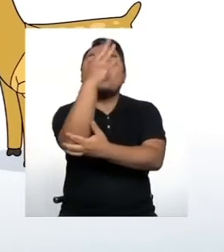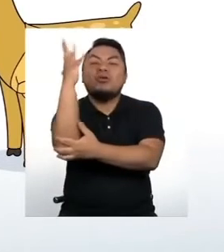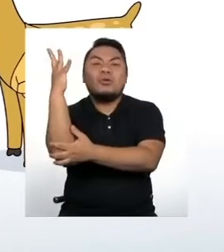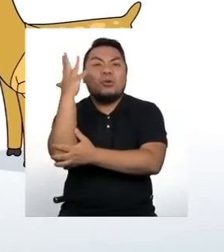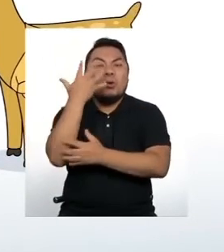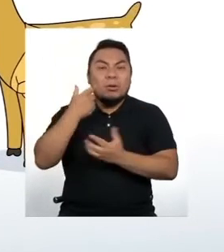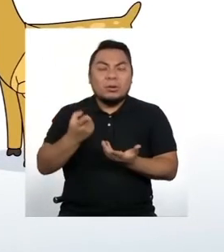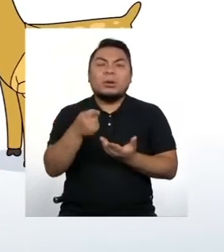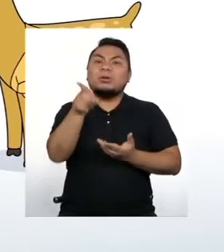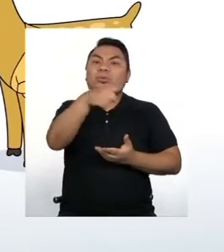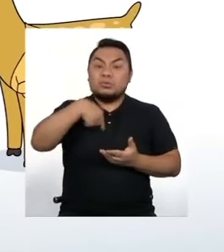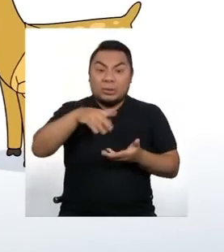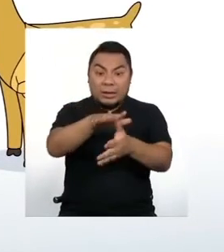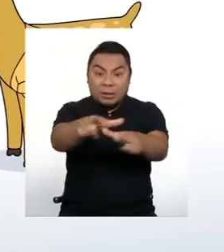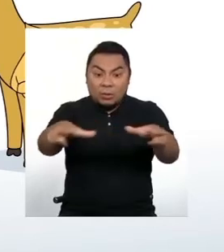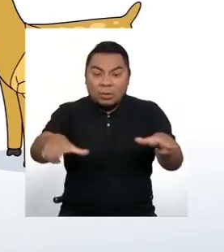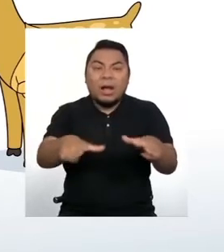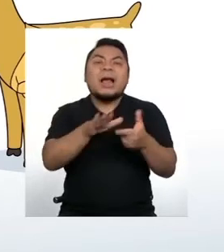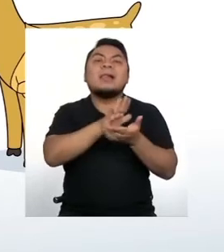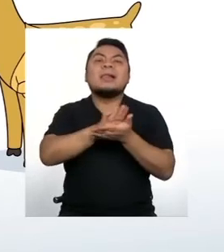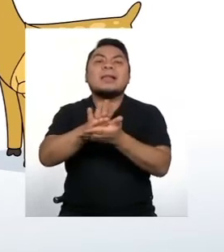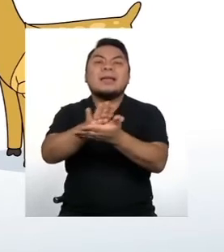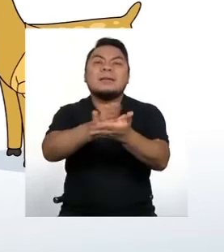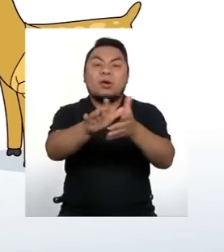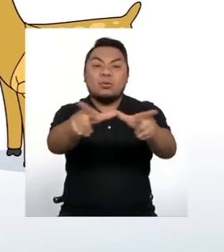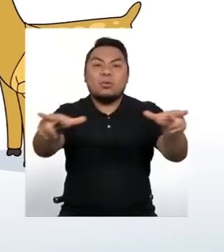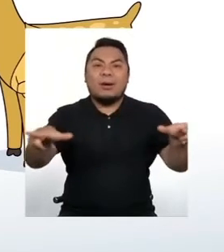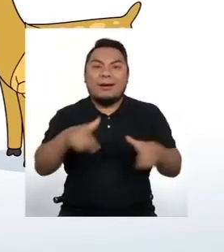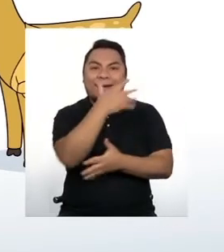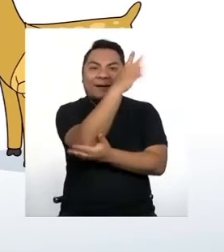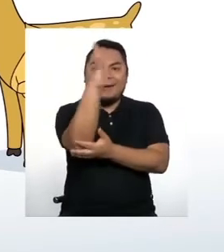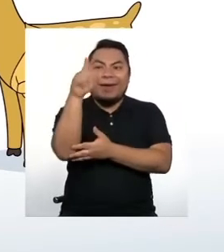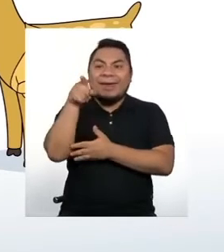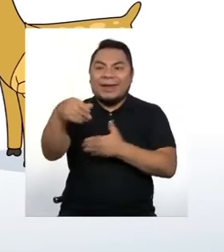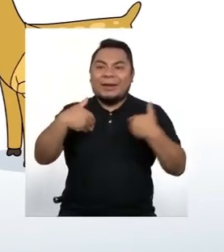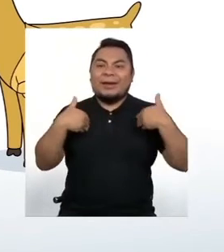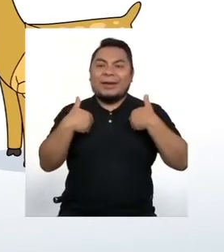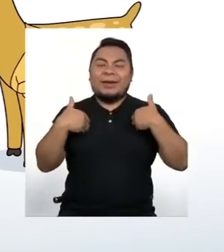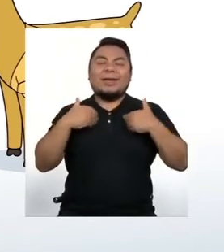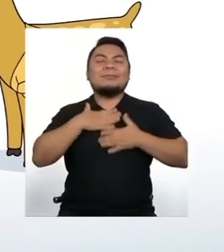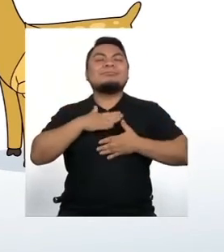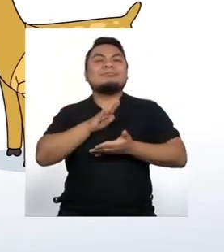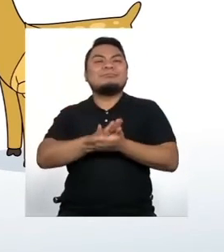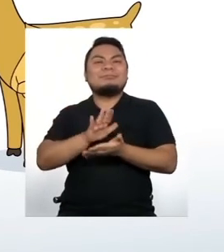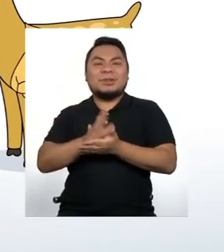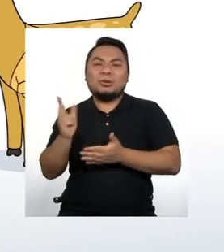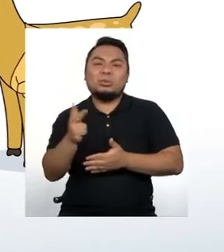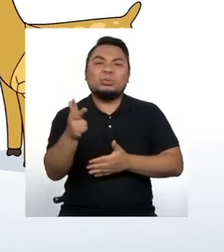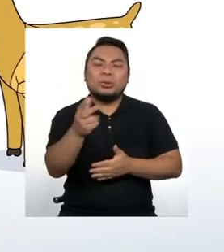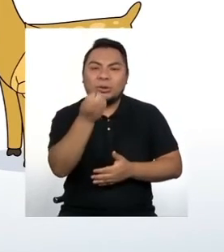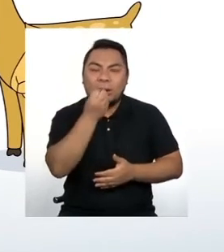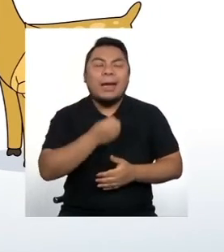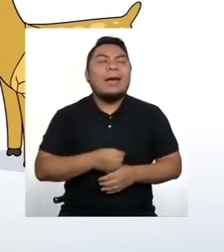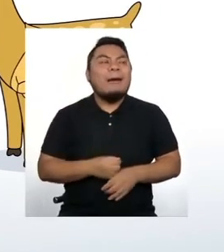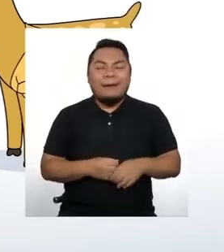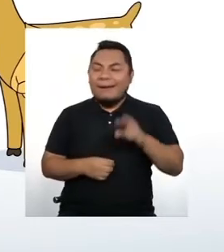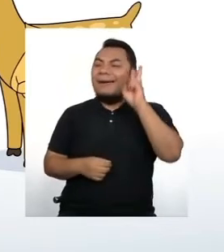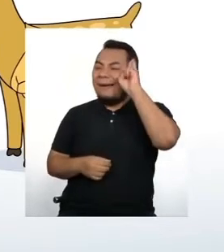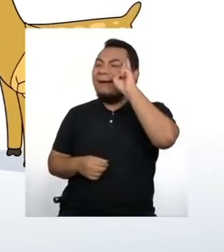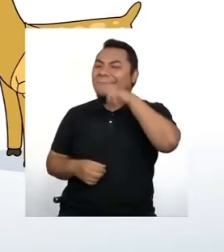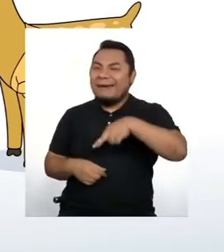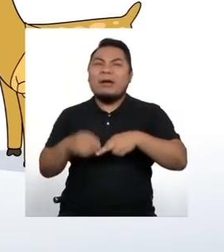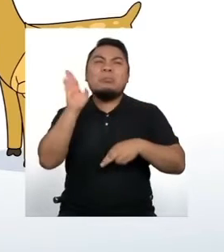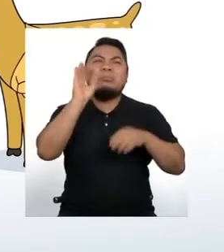acerca el cesto y dile, ¿pelota azul? Colócala aquí. Ahora incluye su nombre a la